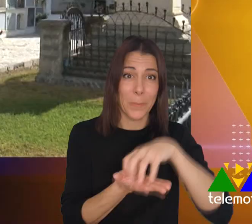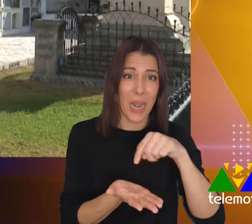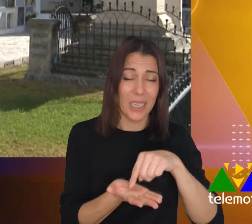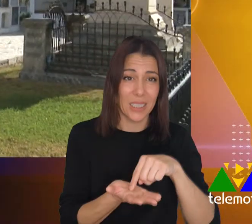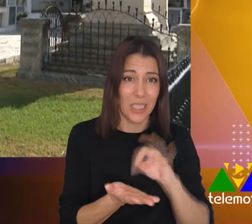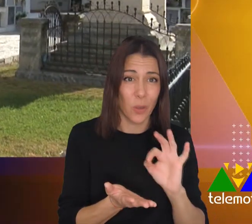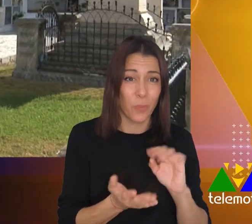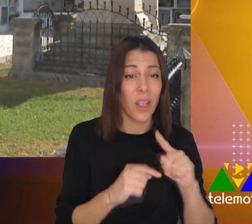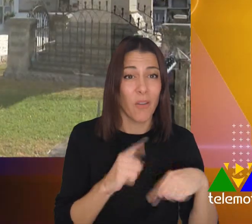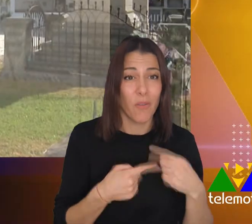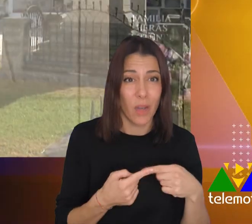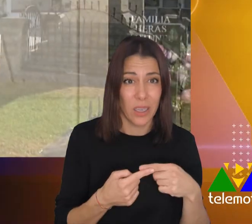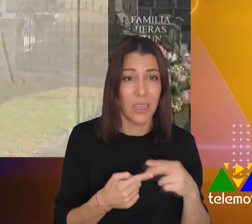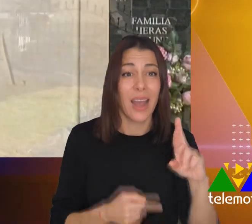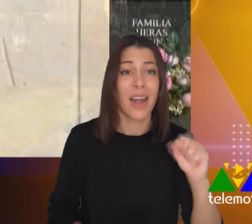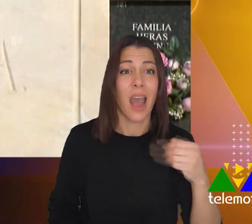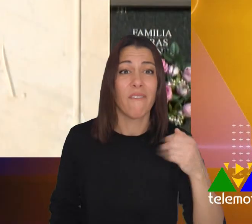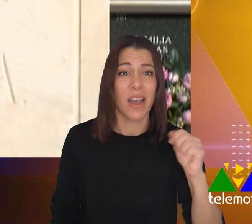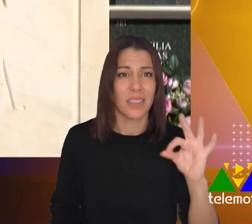a la familia Rabasa.